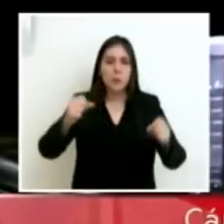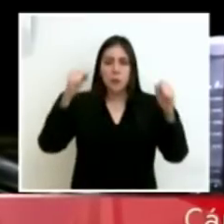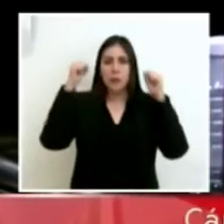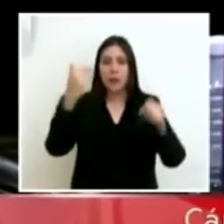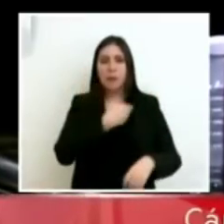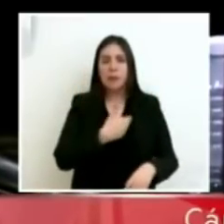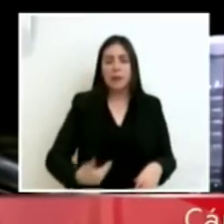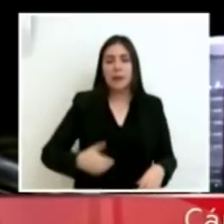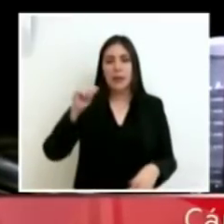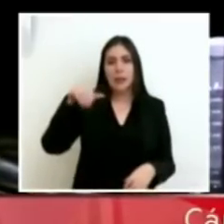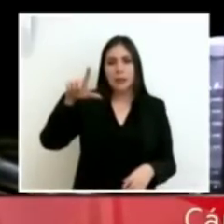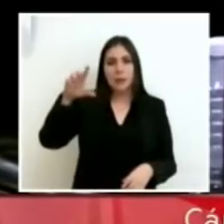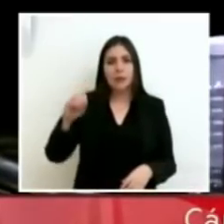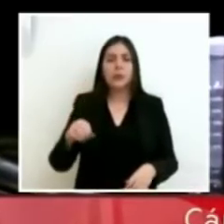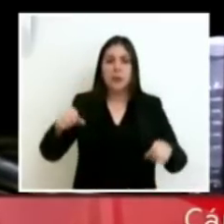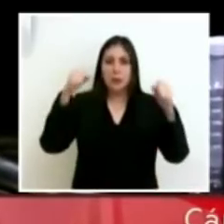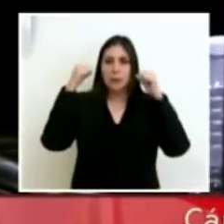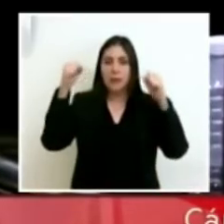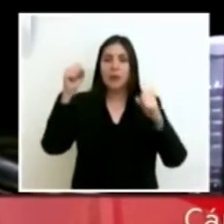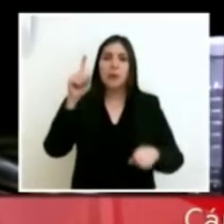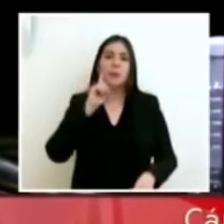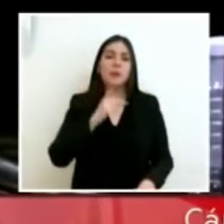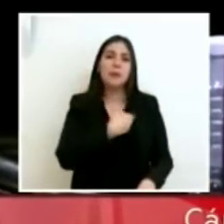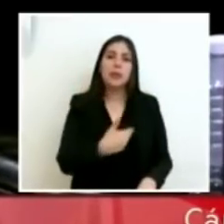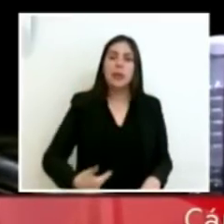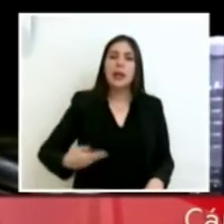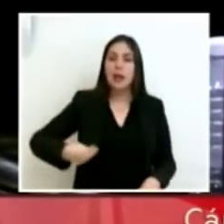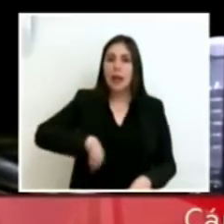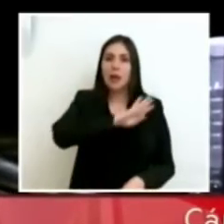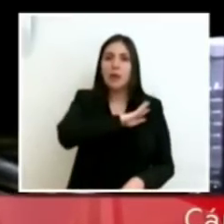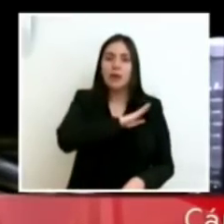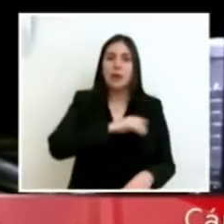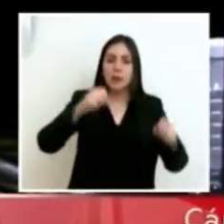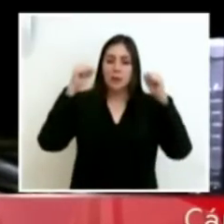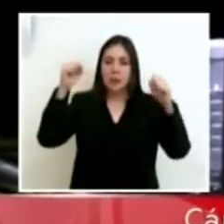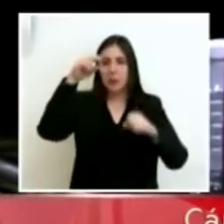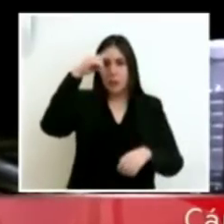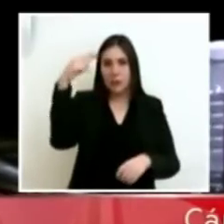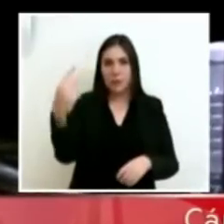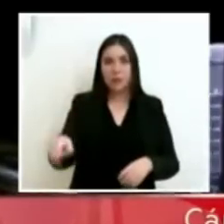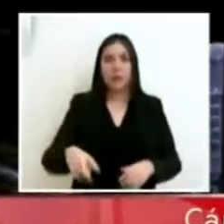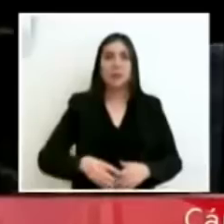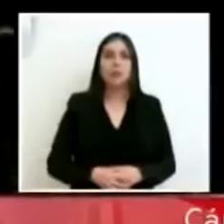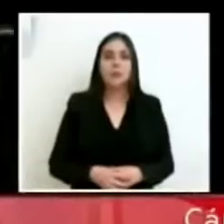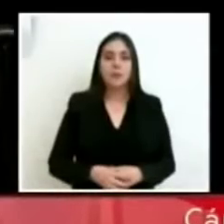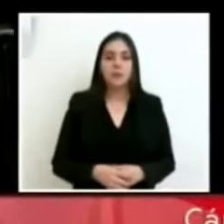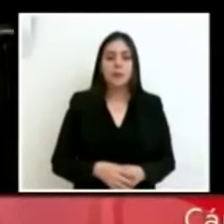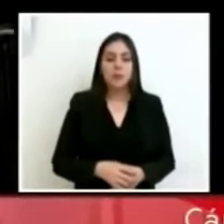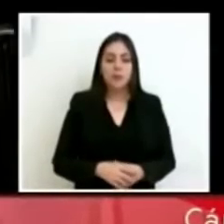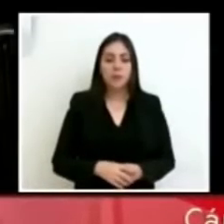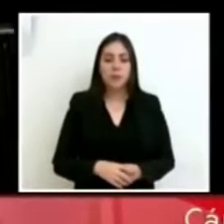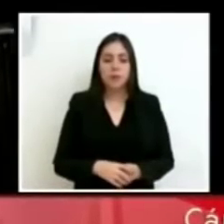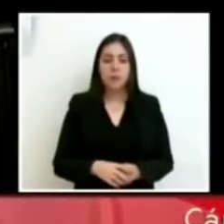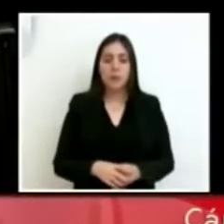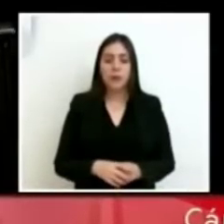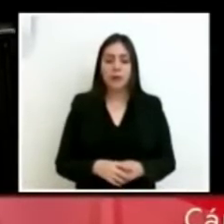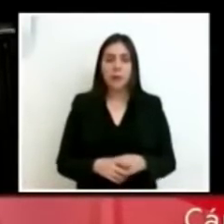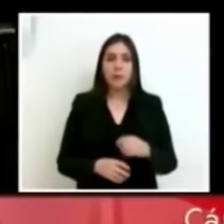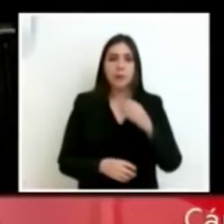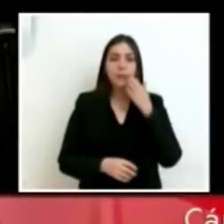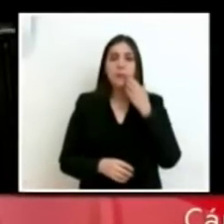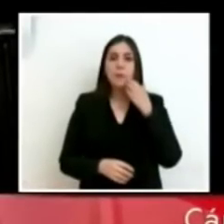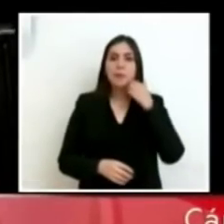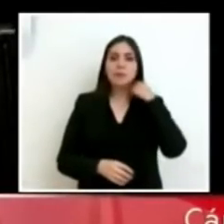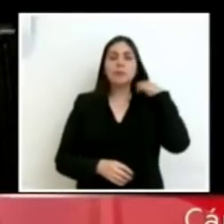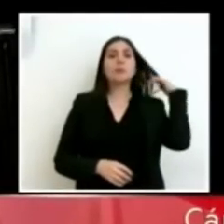López Obrador! ¡Viva nuestra presidenta Claudia Sheinbaum! ¡Que viva México! Gracias. Solicito a la secretaria.